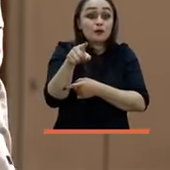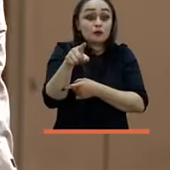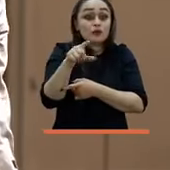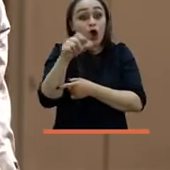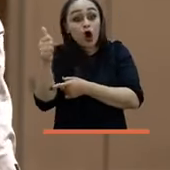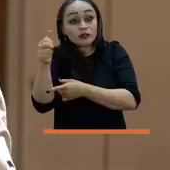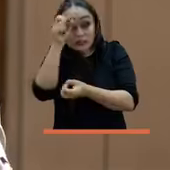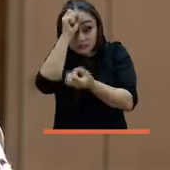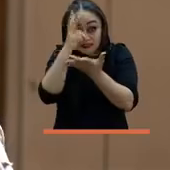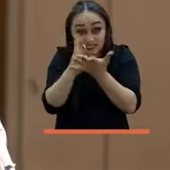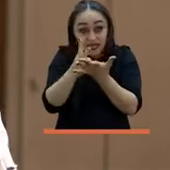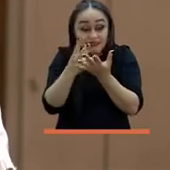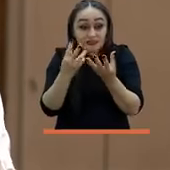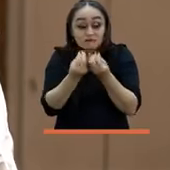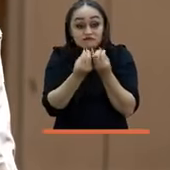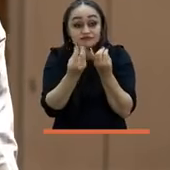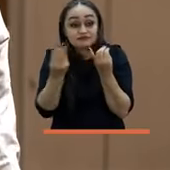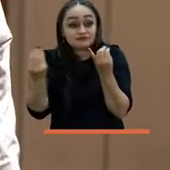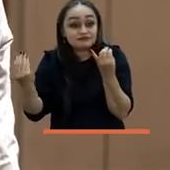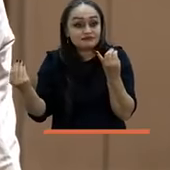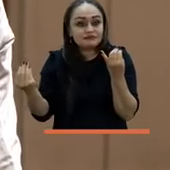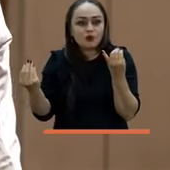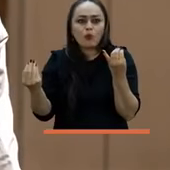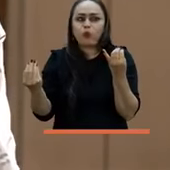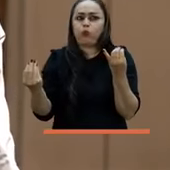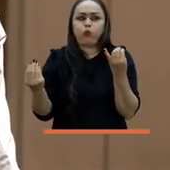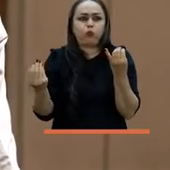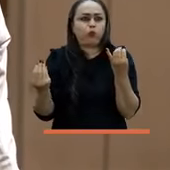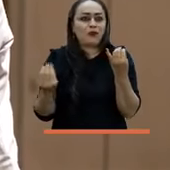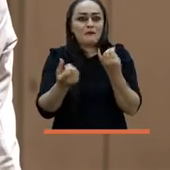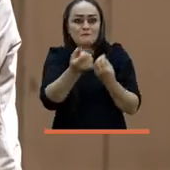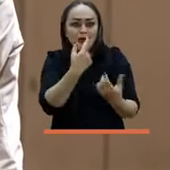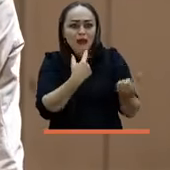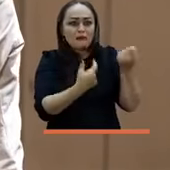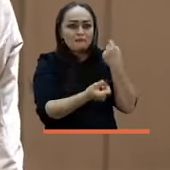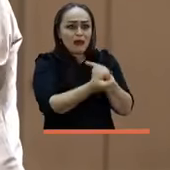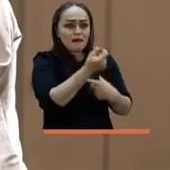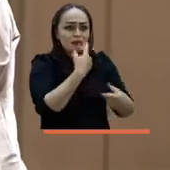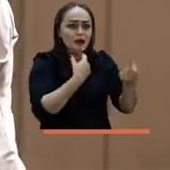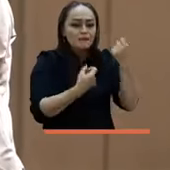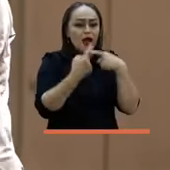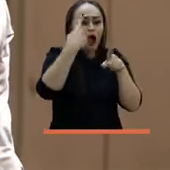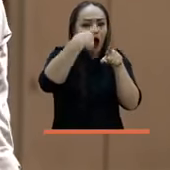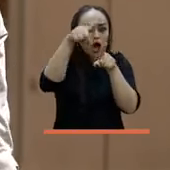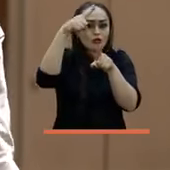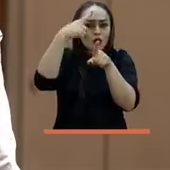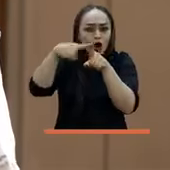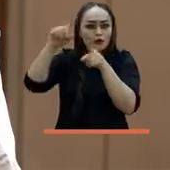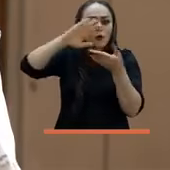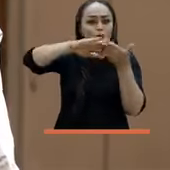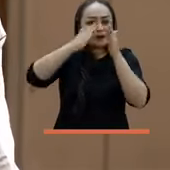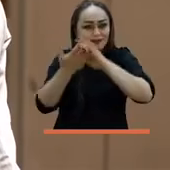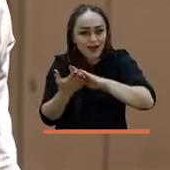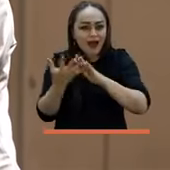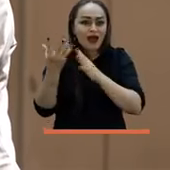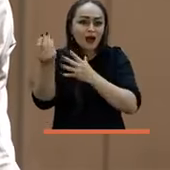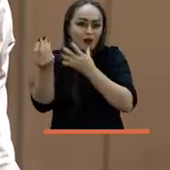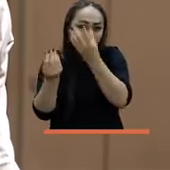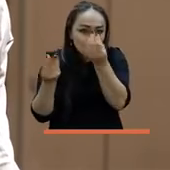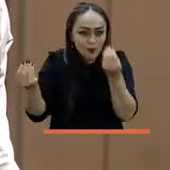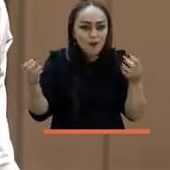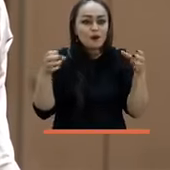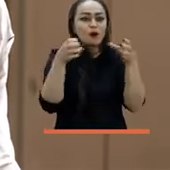entonces las diversidades étnicas las preguntas están instaladas porque es completamente cierto que por el tipo de territorios en el que